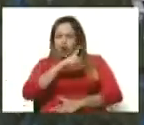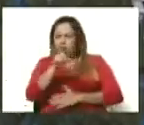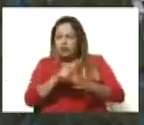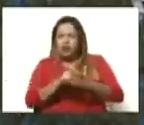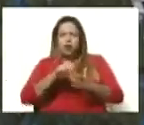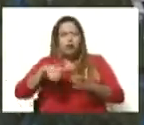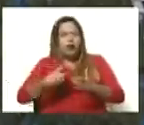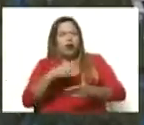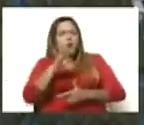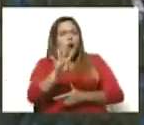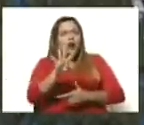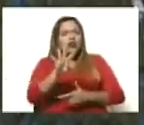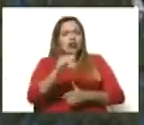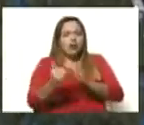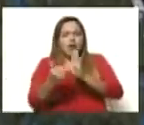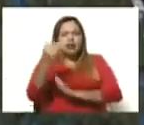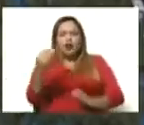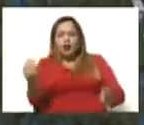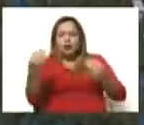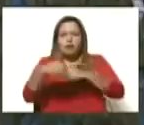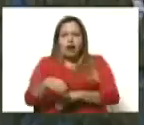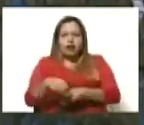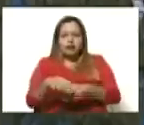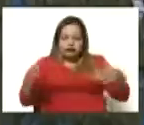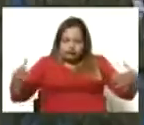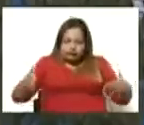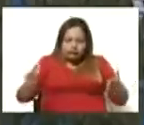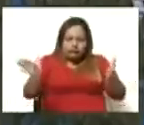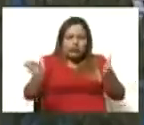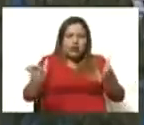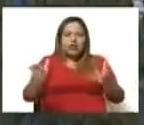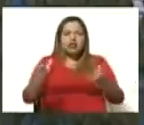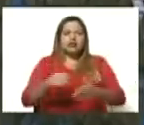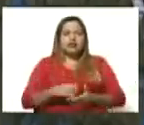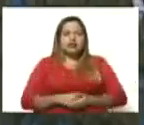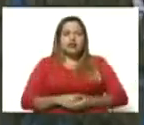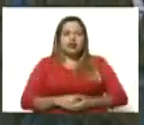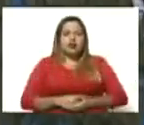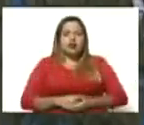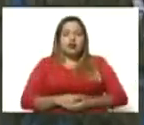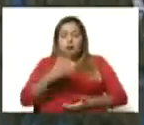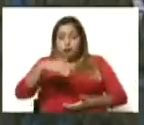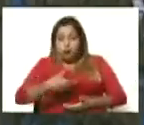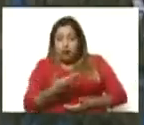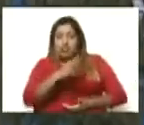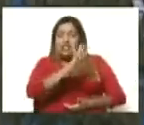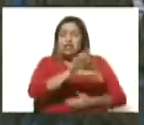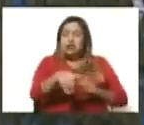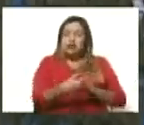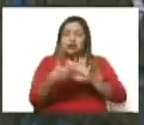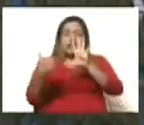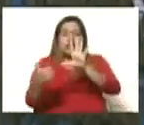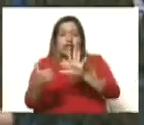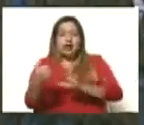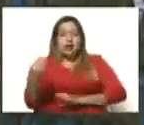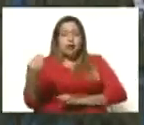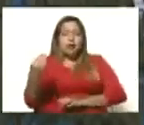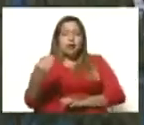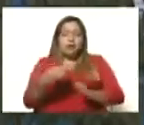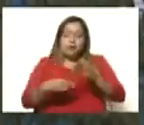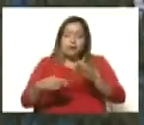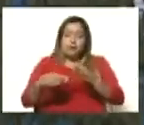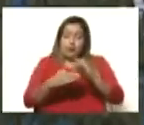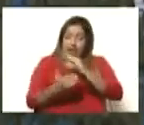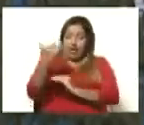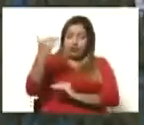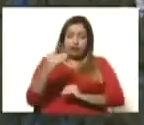llegar a 4 metros, más el entallamiento del río. Es decir, que pueden haber depósitos que pueden llegar entre los 5 y 6 metros en vertical. Eso cuando